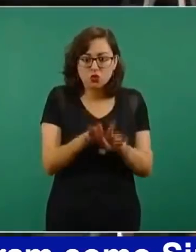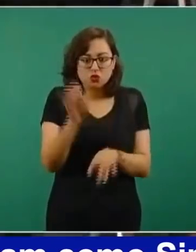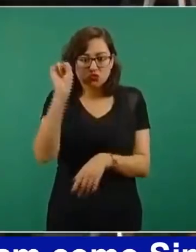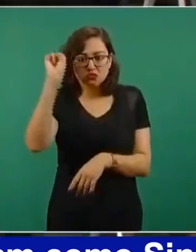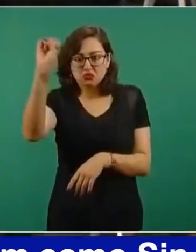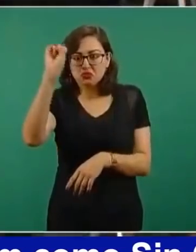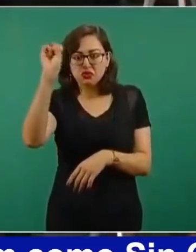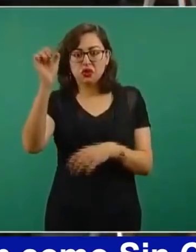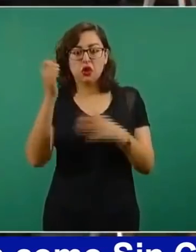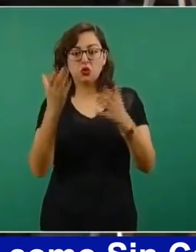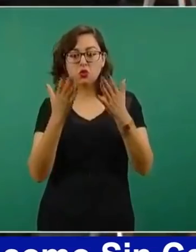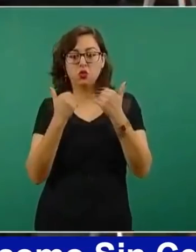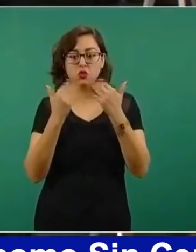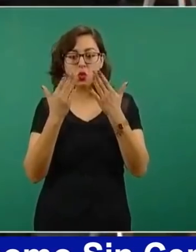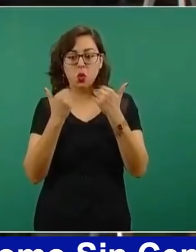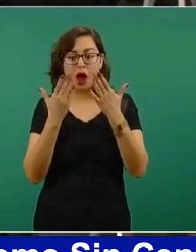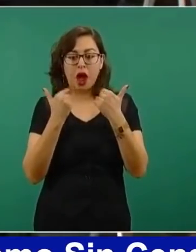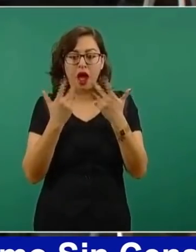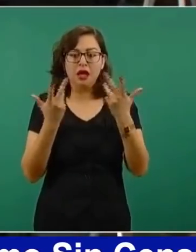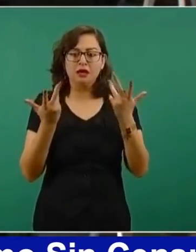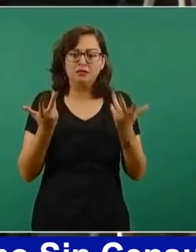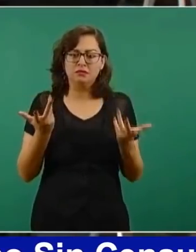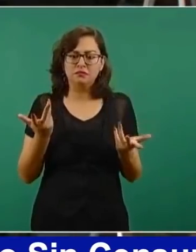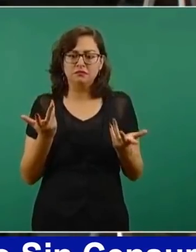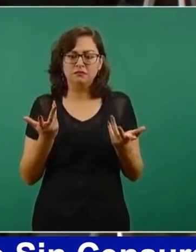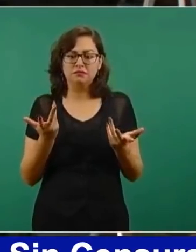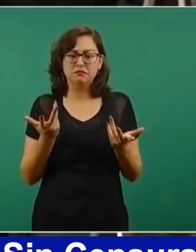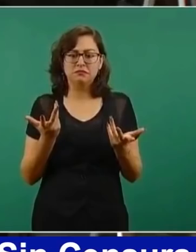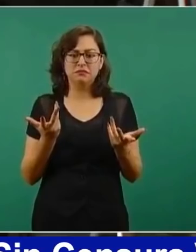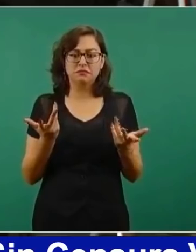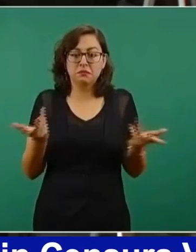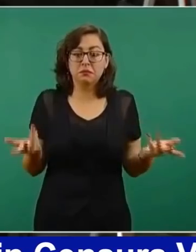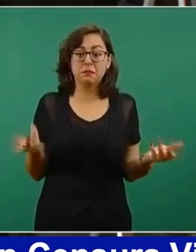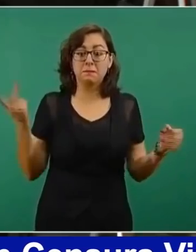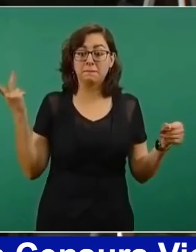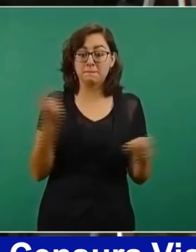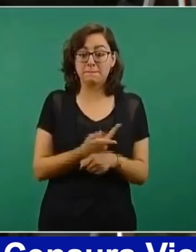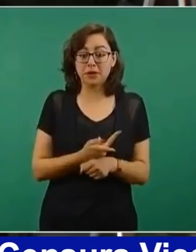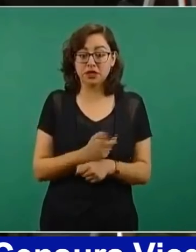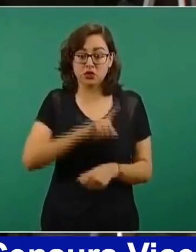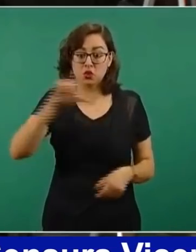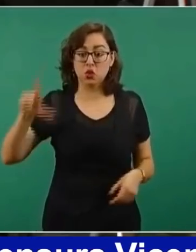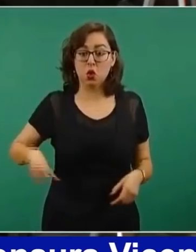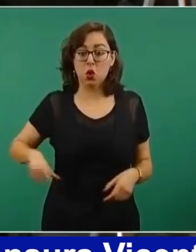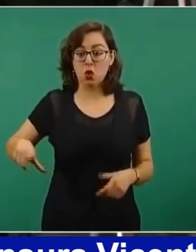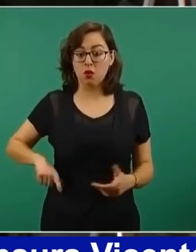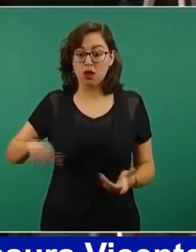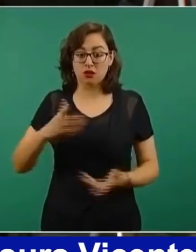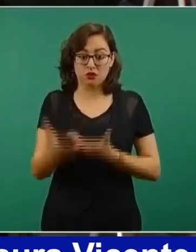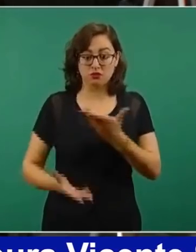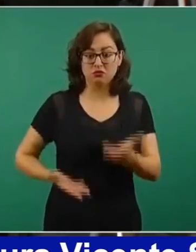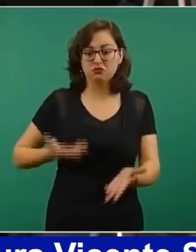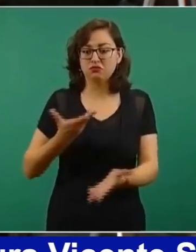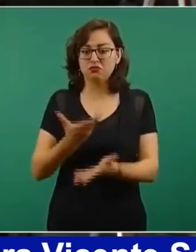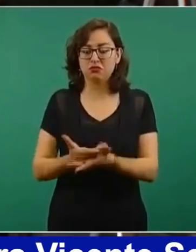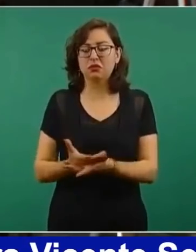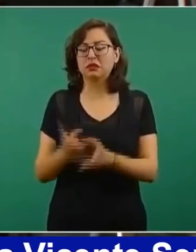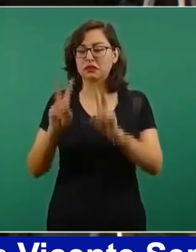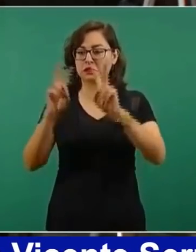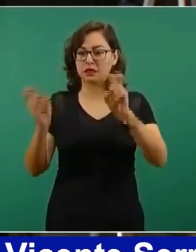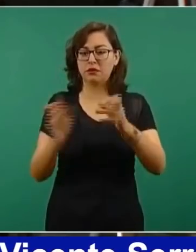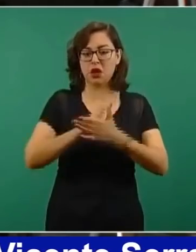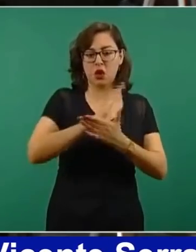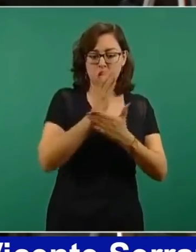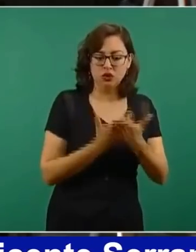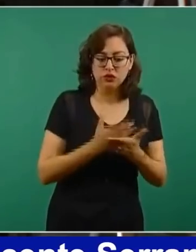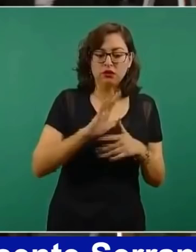sindicatos. Es más, el gobierno hace un compromiso de no permitir el outsourcing, el Poder Legislativo también lo hace, y no sabemos si los